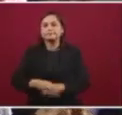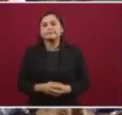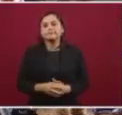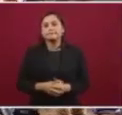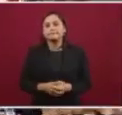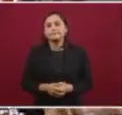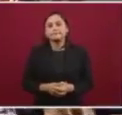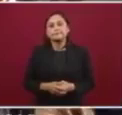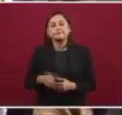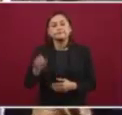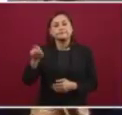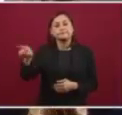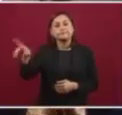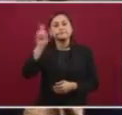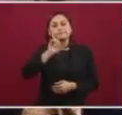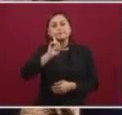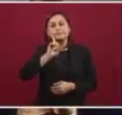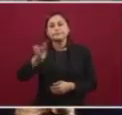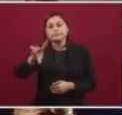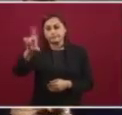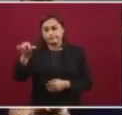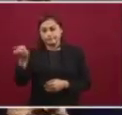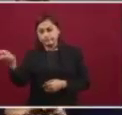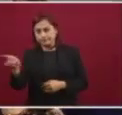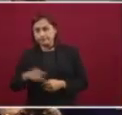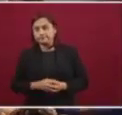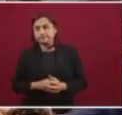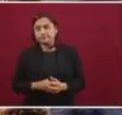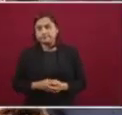ella, tú después.